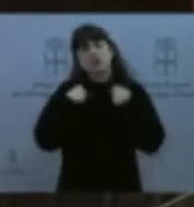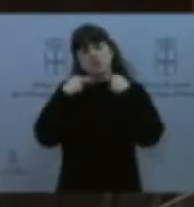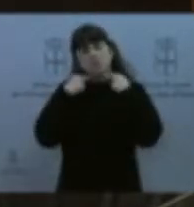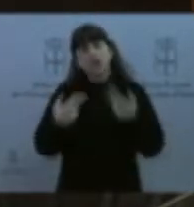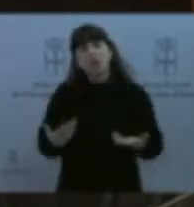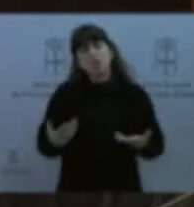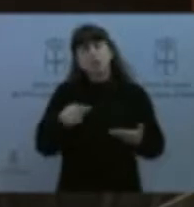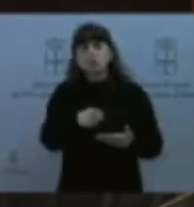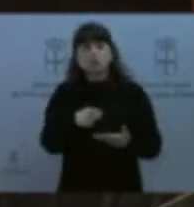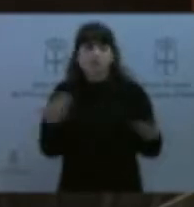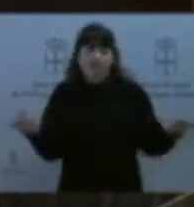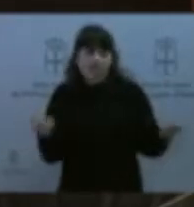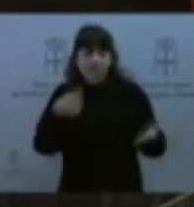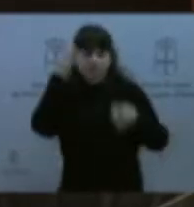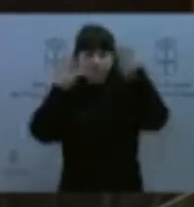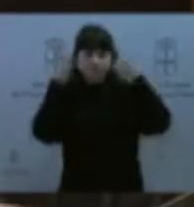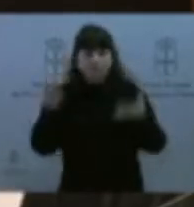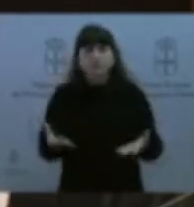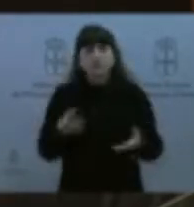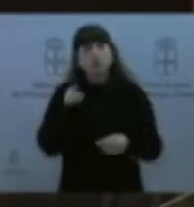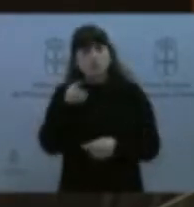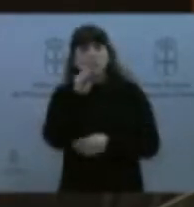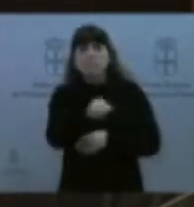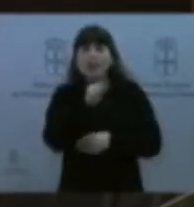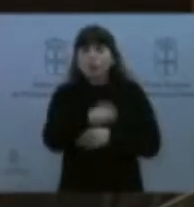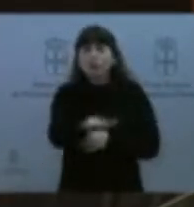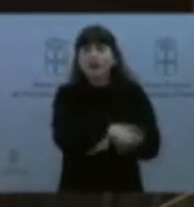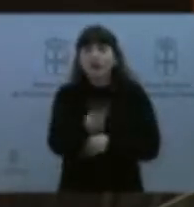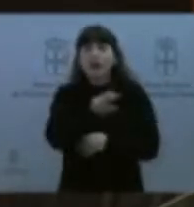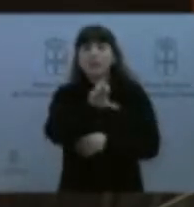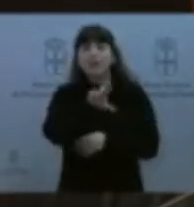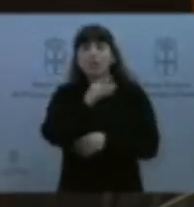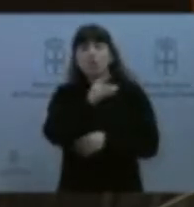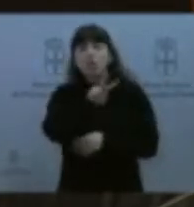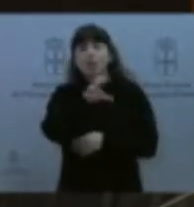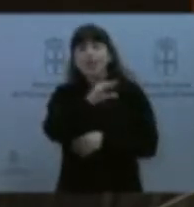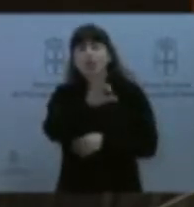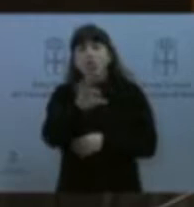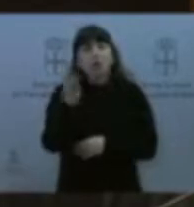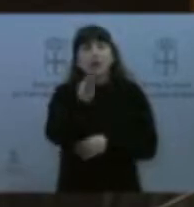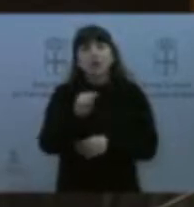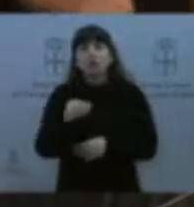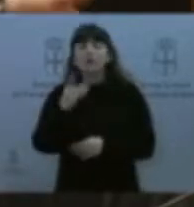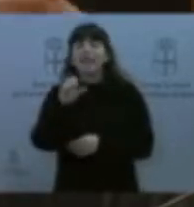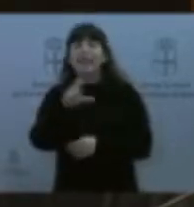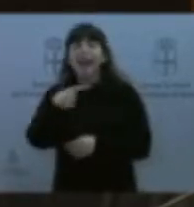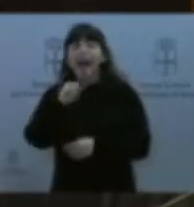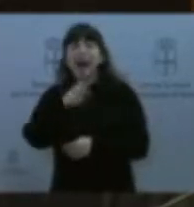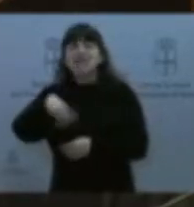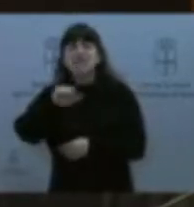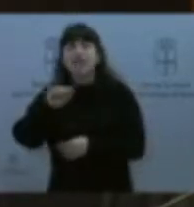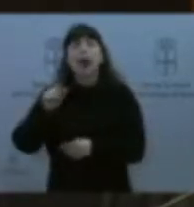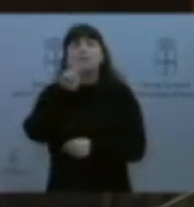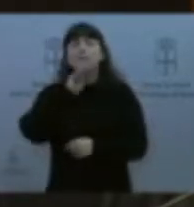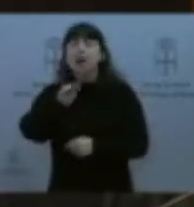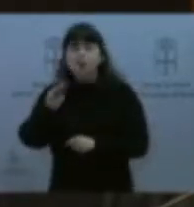a los ciudadanos de Verducedo. Pregúntese usted a los ciudadanos de Degaña, pregúntele usted a los ciudadanos, que aunque no depende de ese área, pero